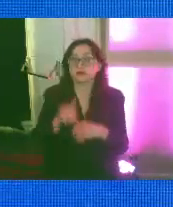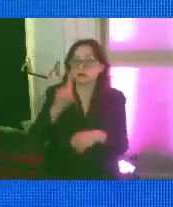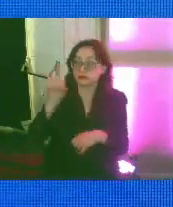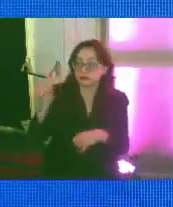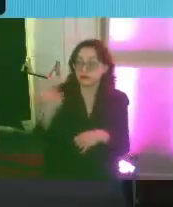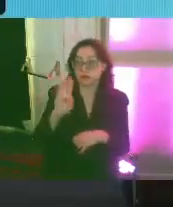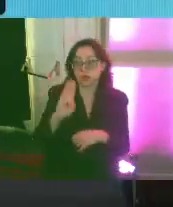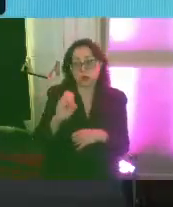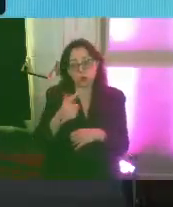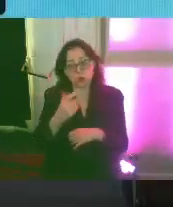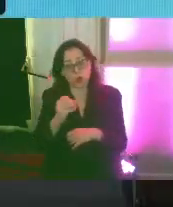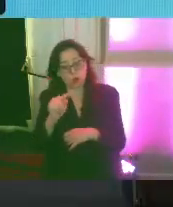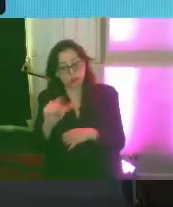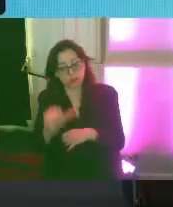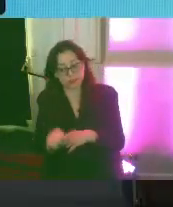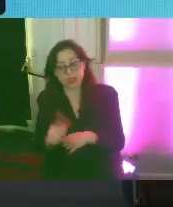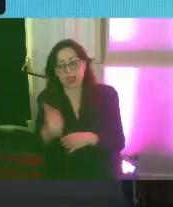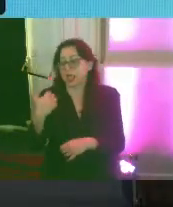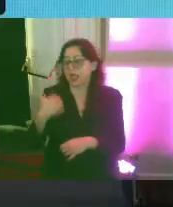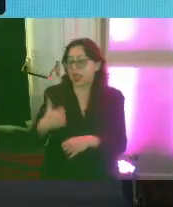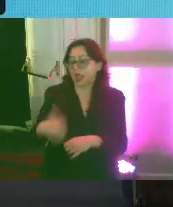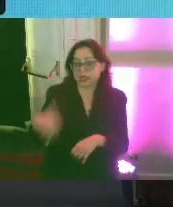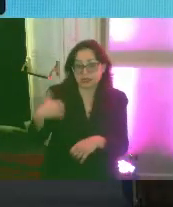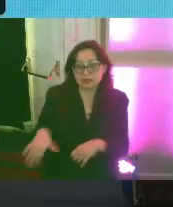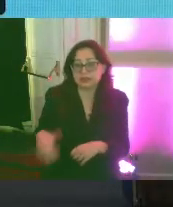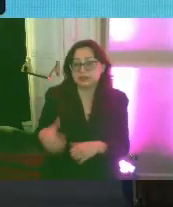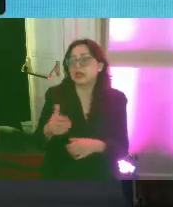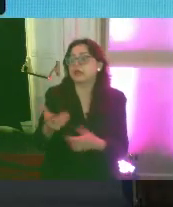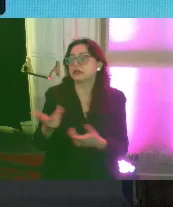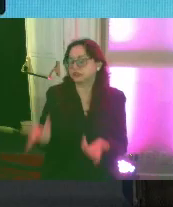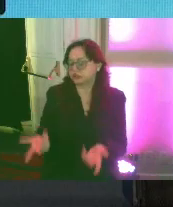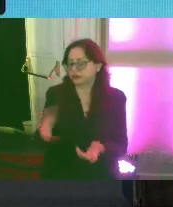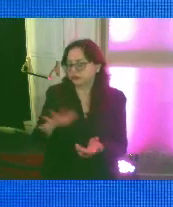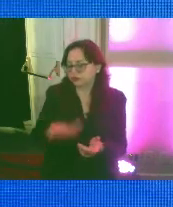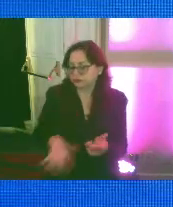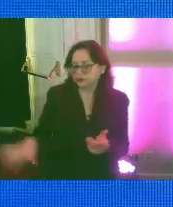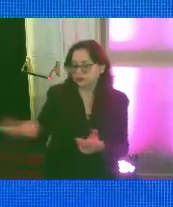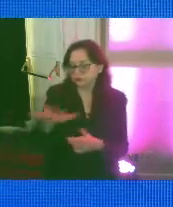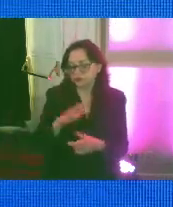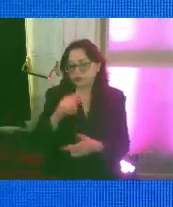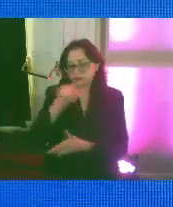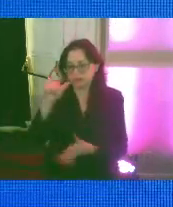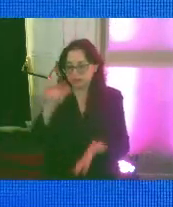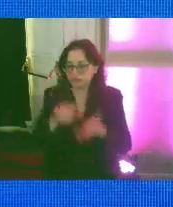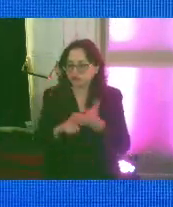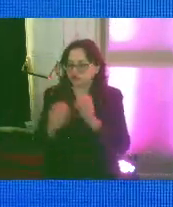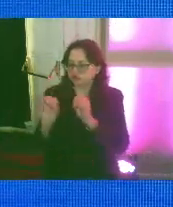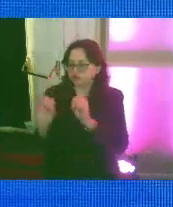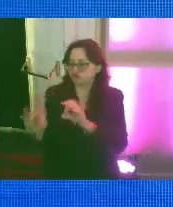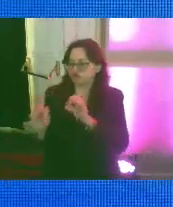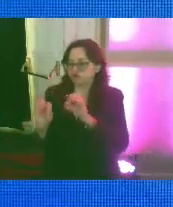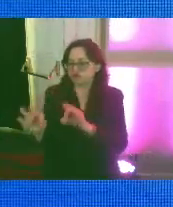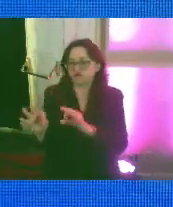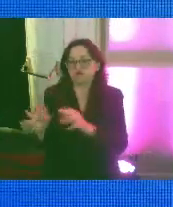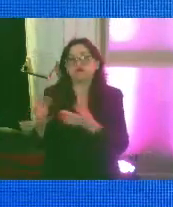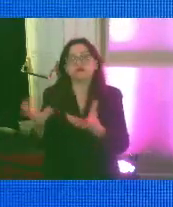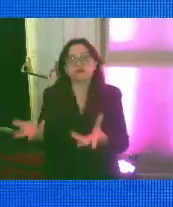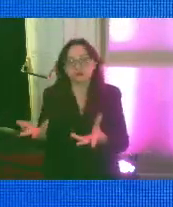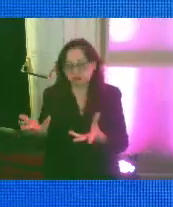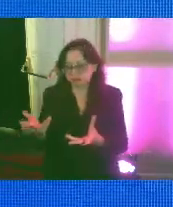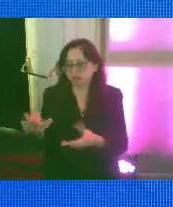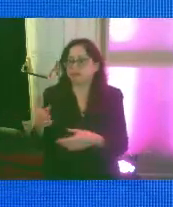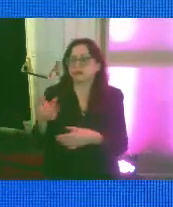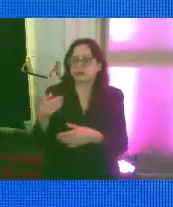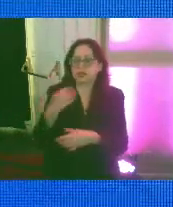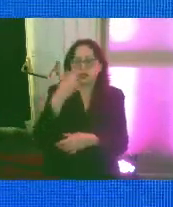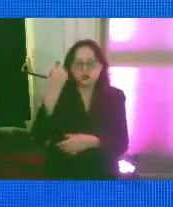construimos jardines y espacios de cuidado para los barrios populares, en donde muchas mujeres de repente no tienen con quién dejar a los chicos y